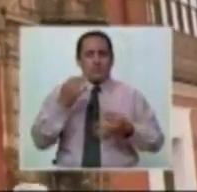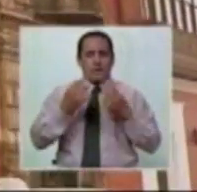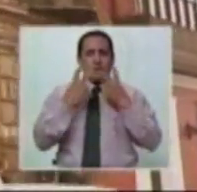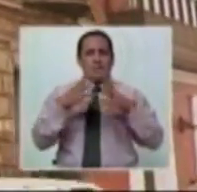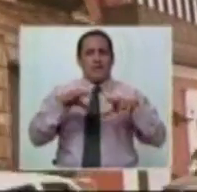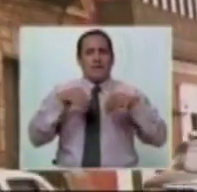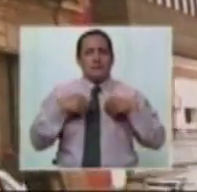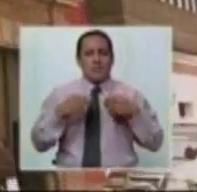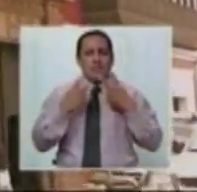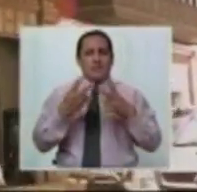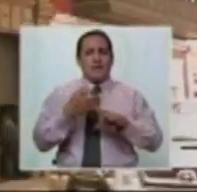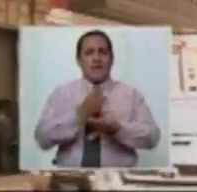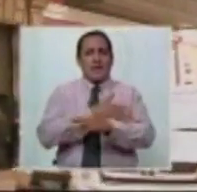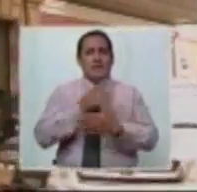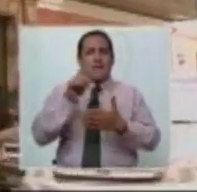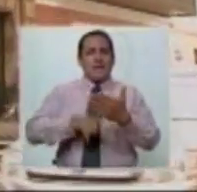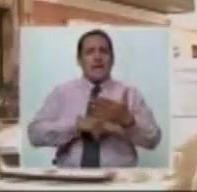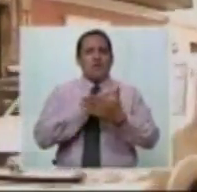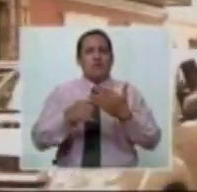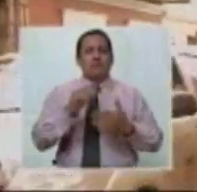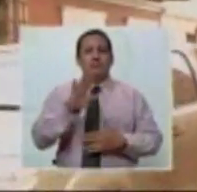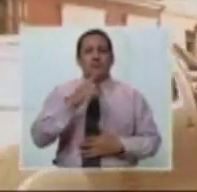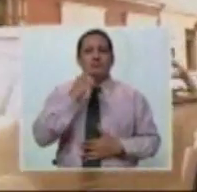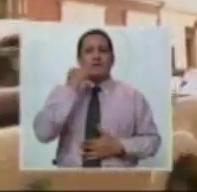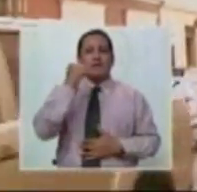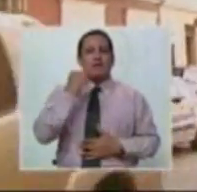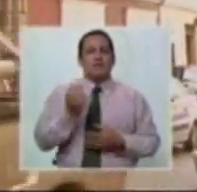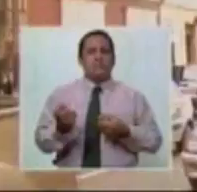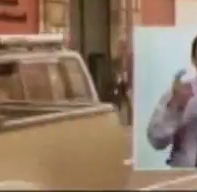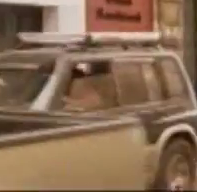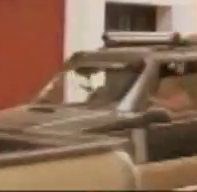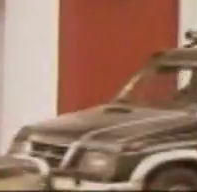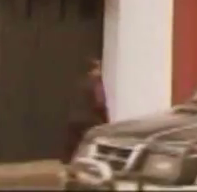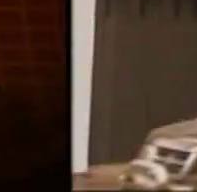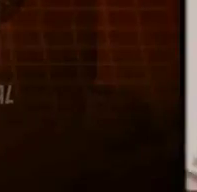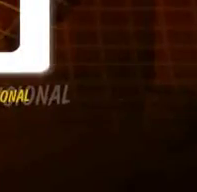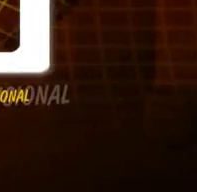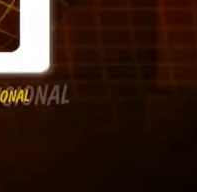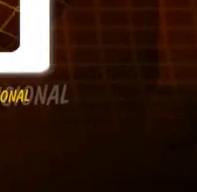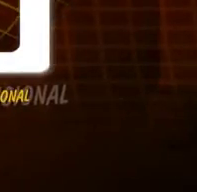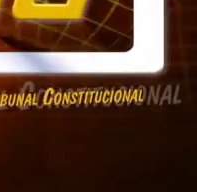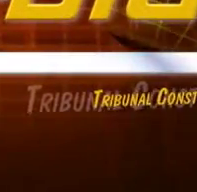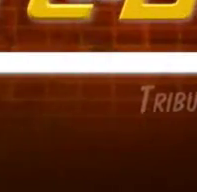al haberse acreditado la vulneración al derecho de sindicación.